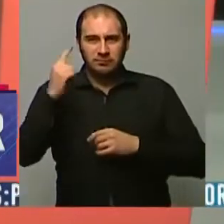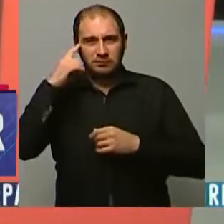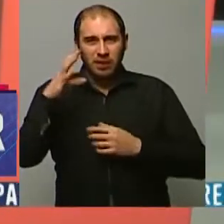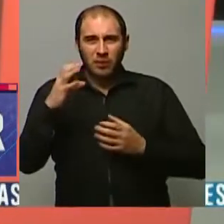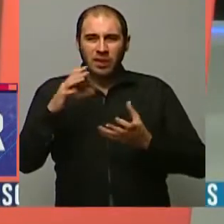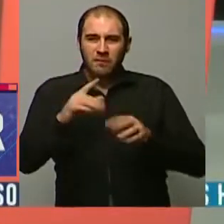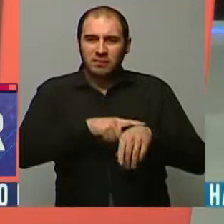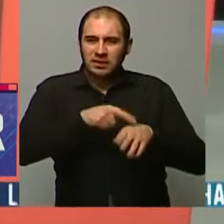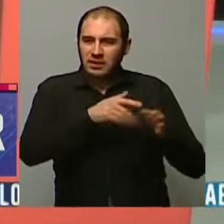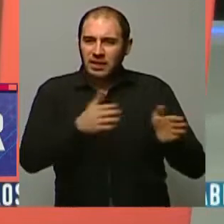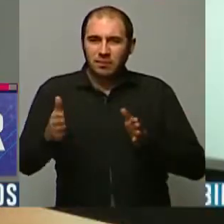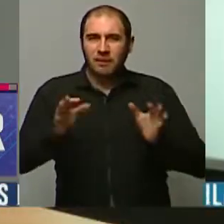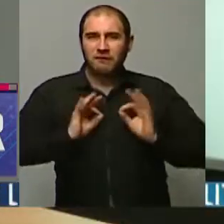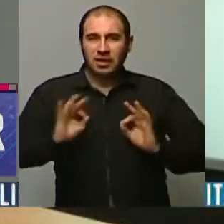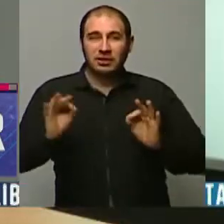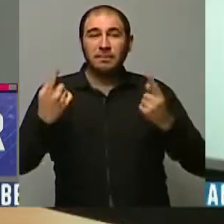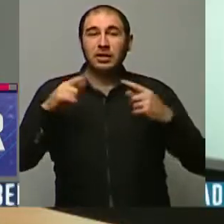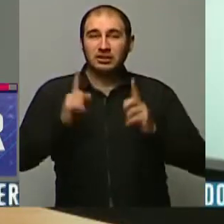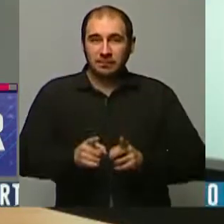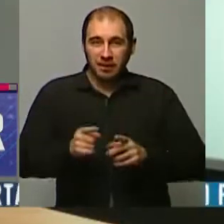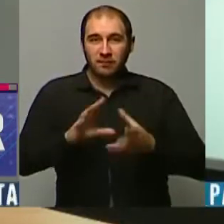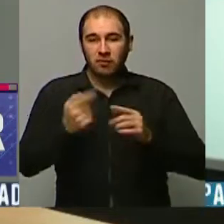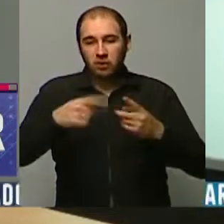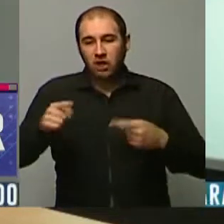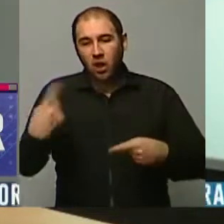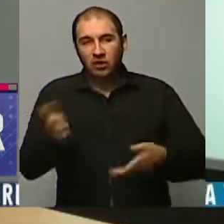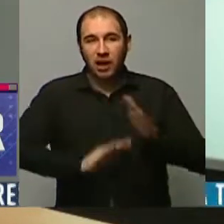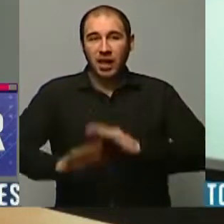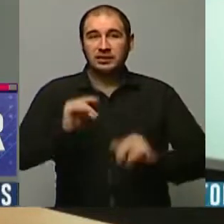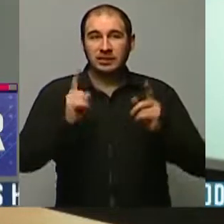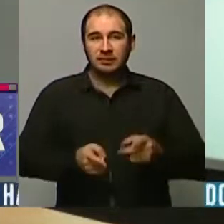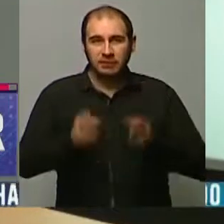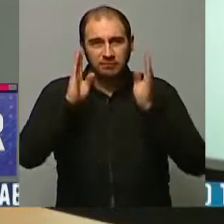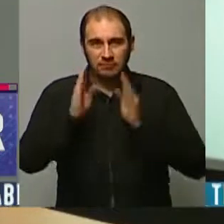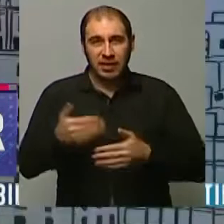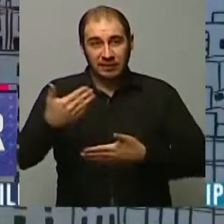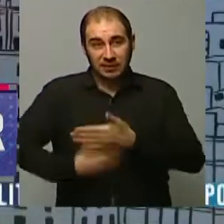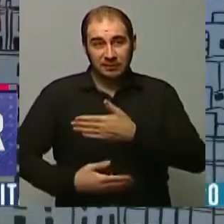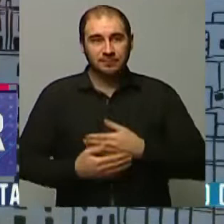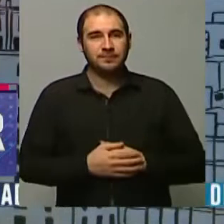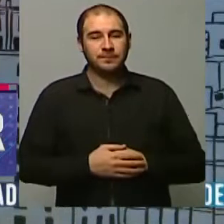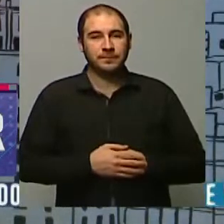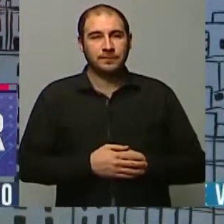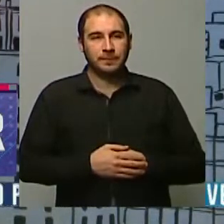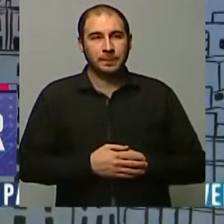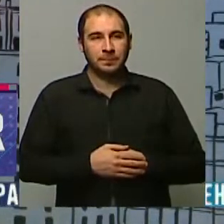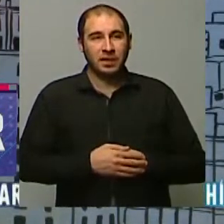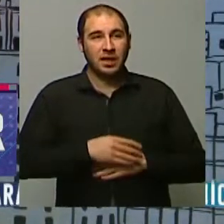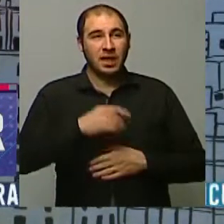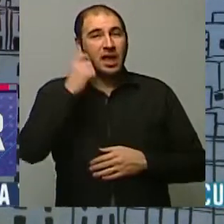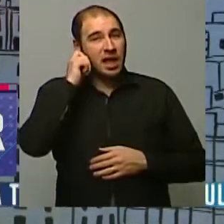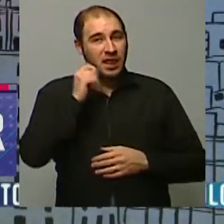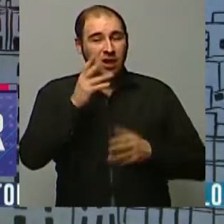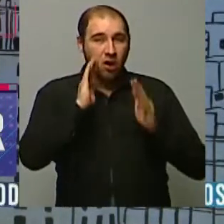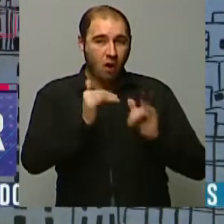este tiempo de receso, pero en el cual también tienen otro tipo de actividades, también con la mira puesta en los exámenes, ¿no? La edad que tienen los